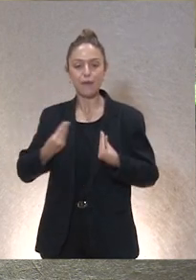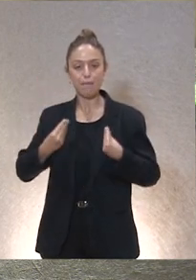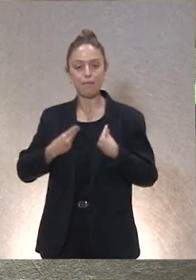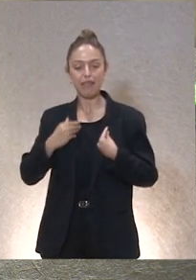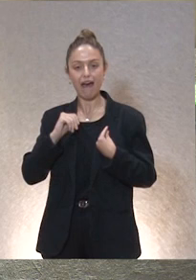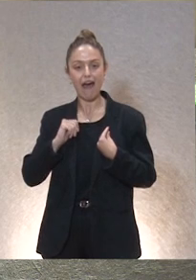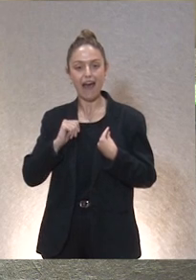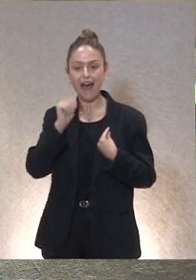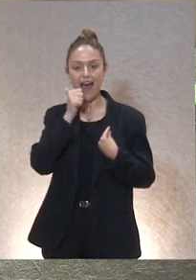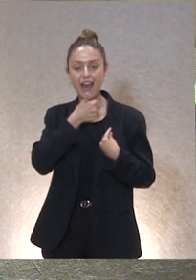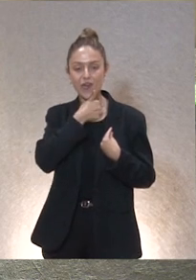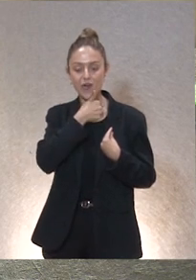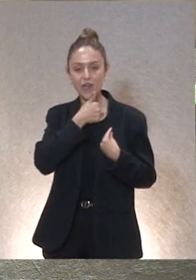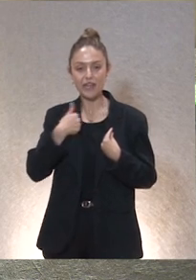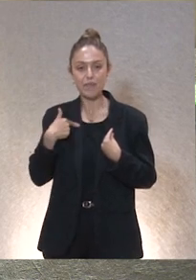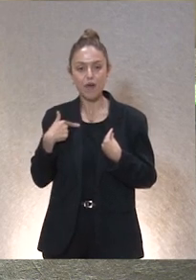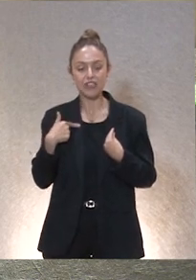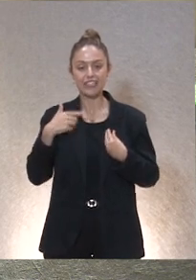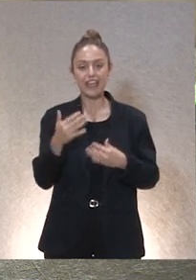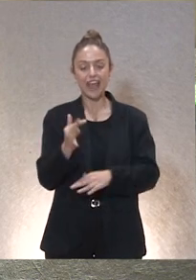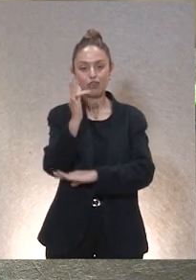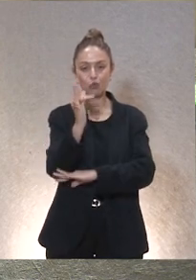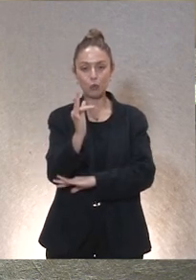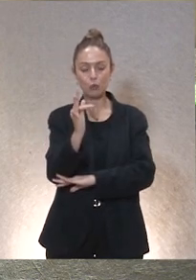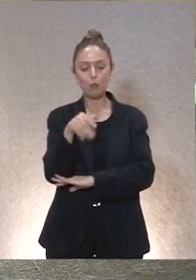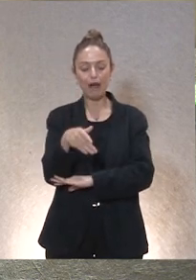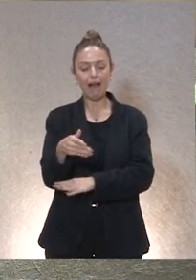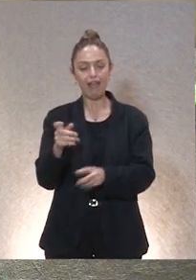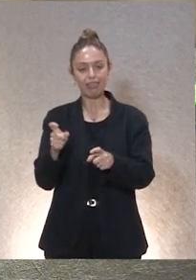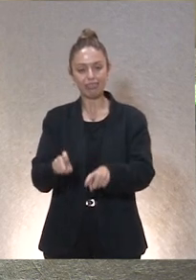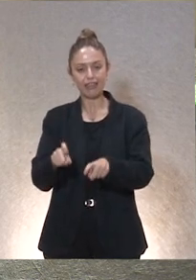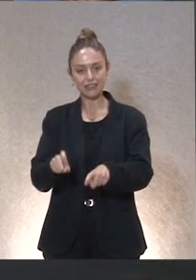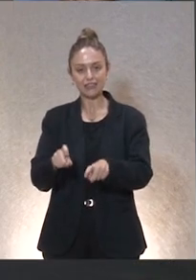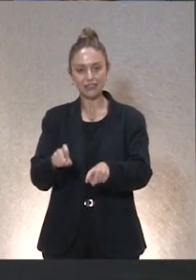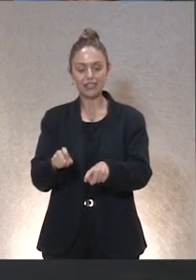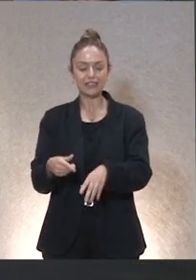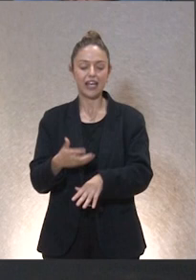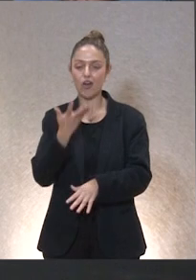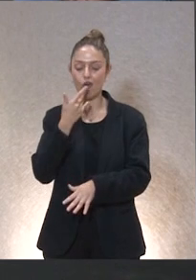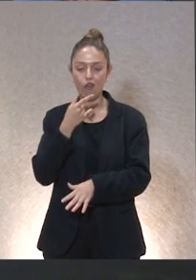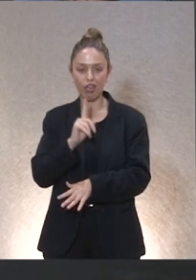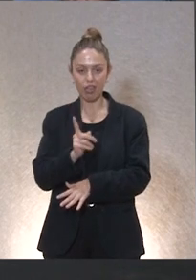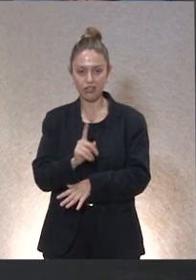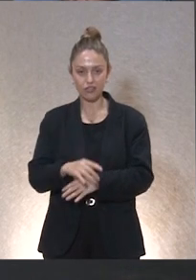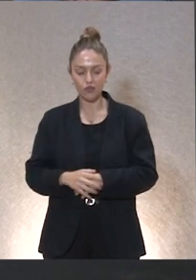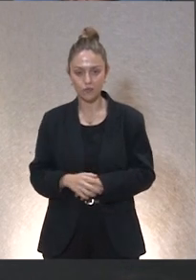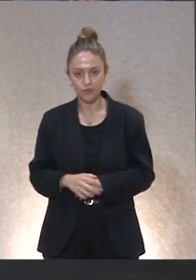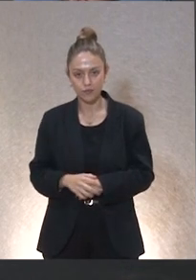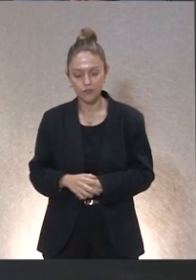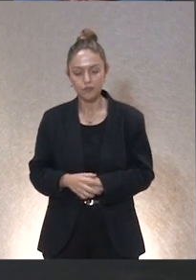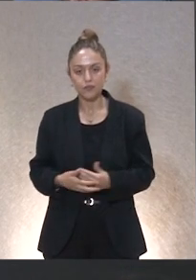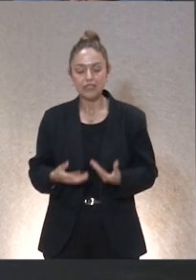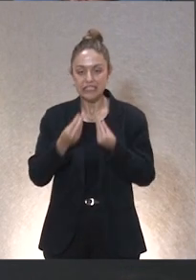y que descansan en tumbas que nadie visita vaya con con estas historias que